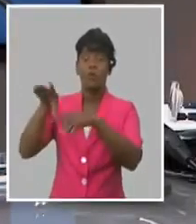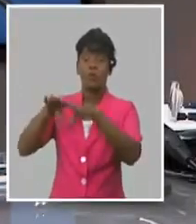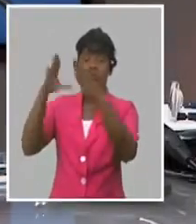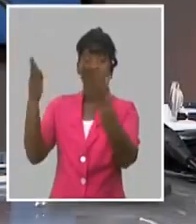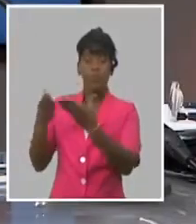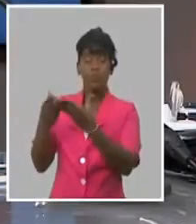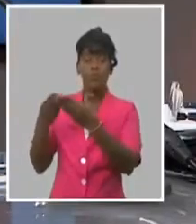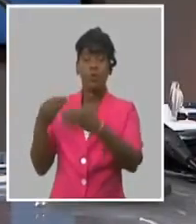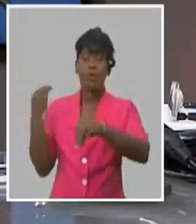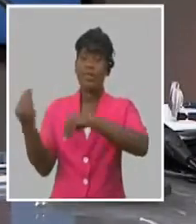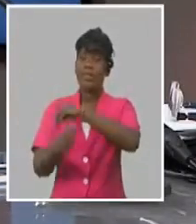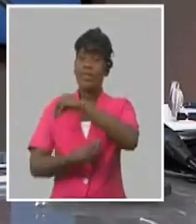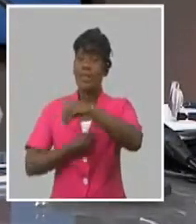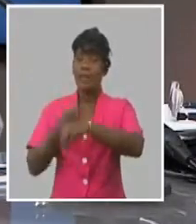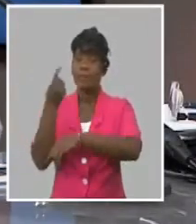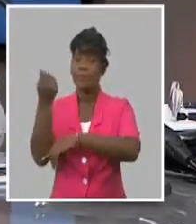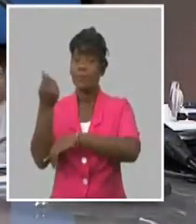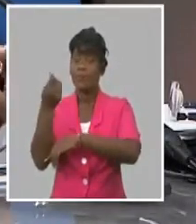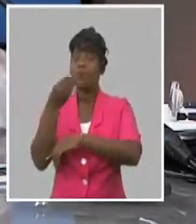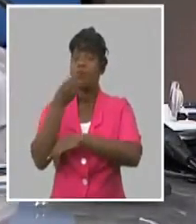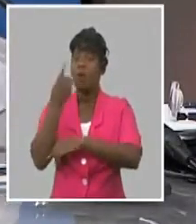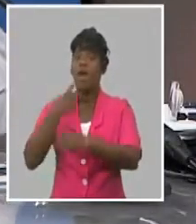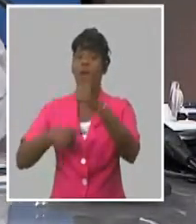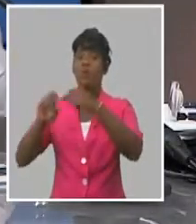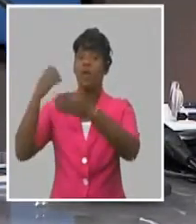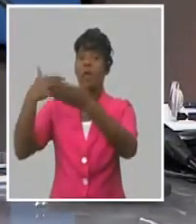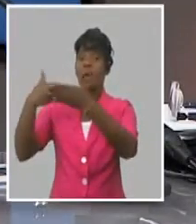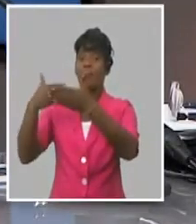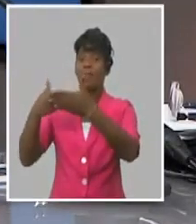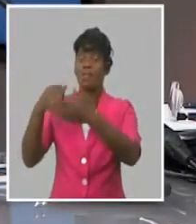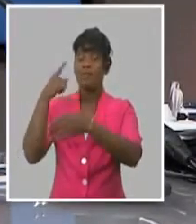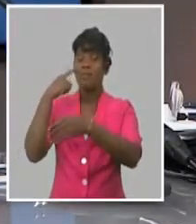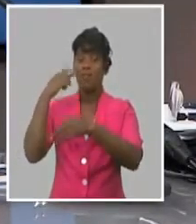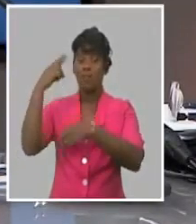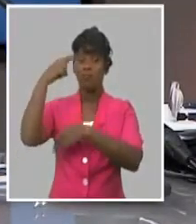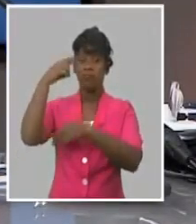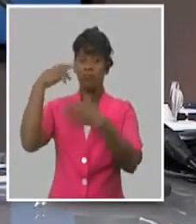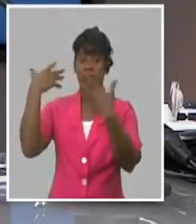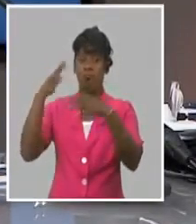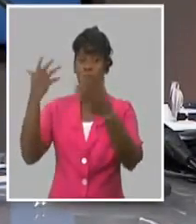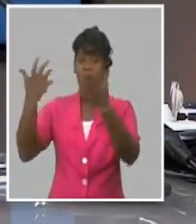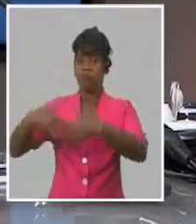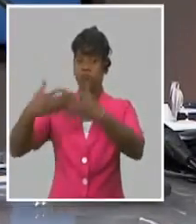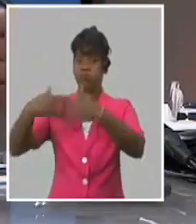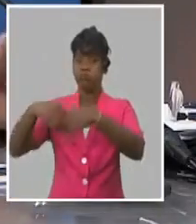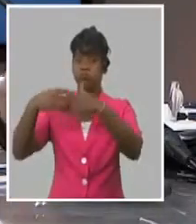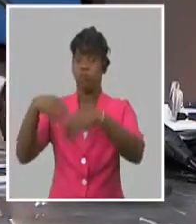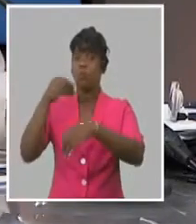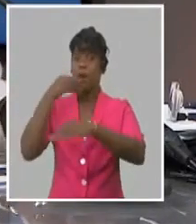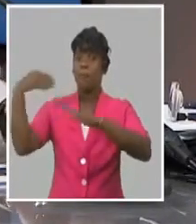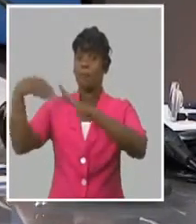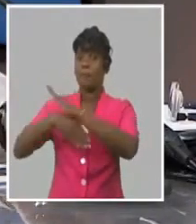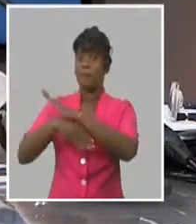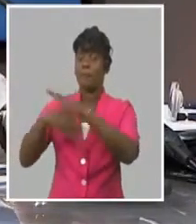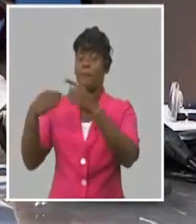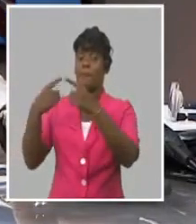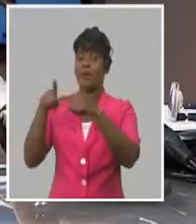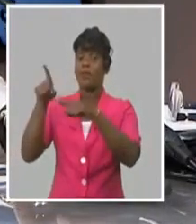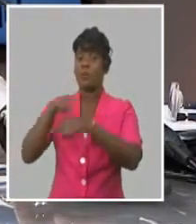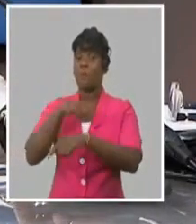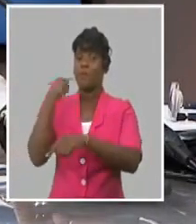devaluación. Voy a explicar después en el sistema empresarial qué significa no soportar la devaluación. Y eso significa